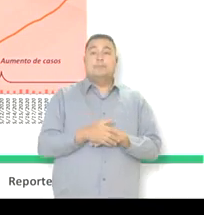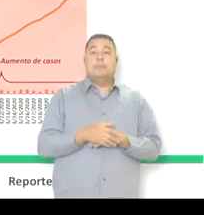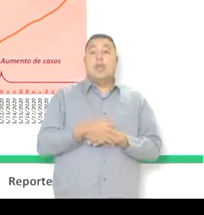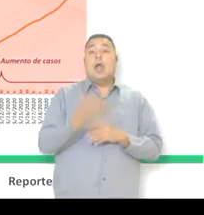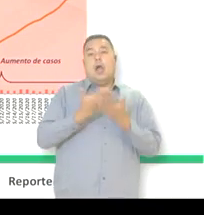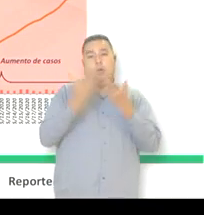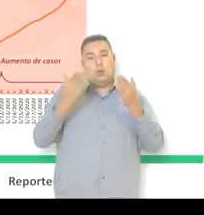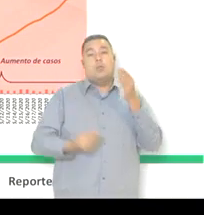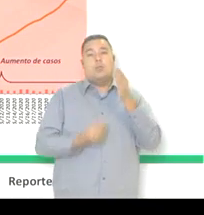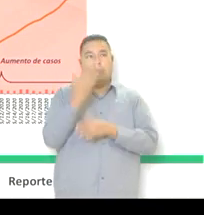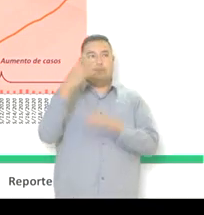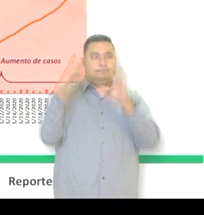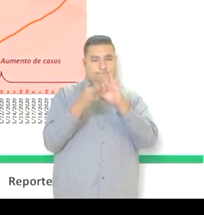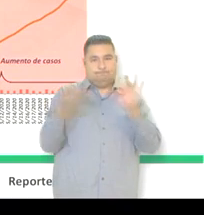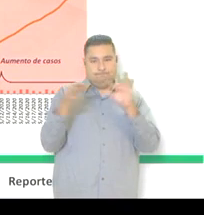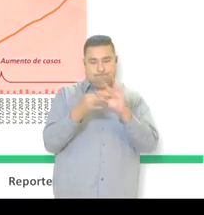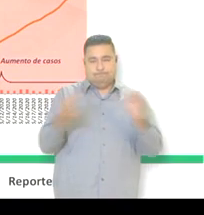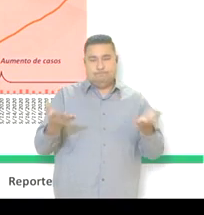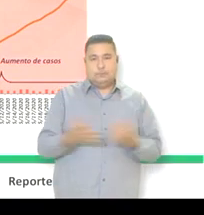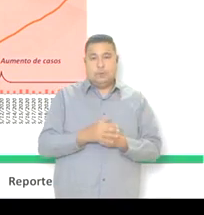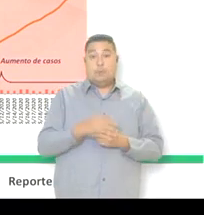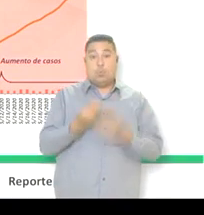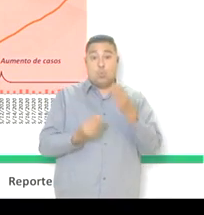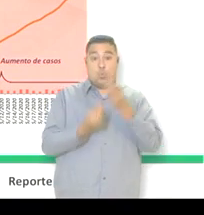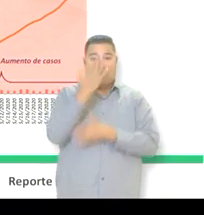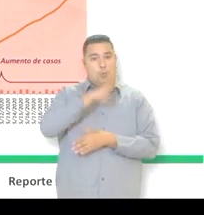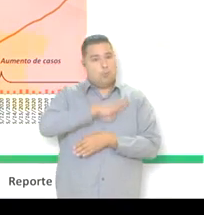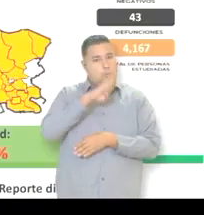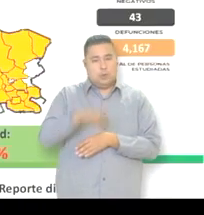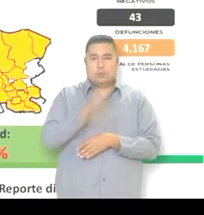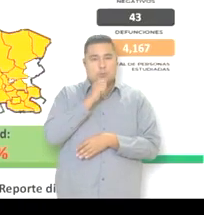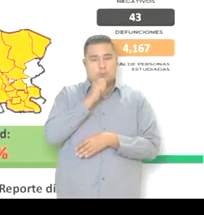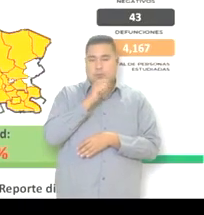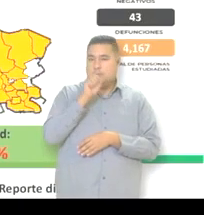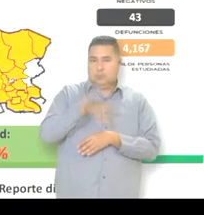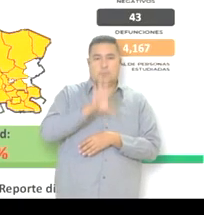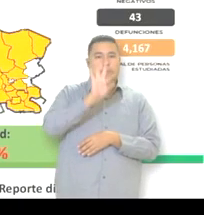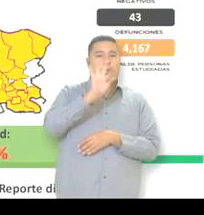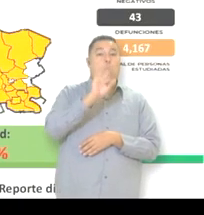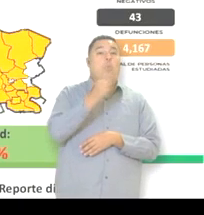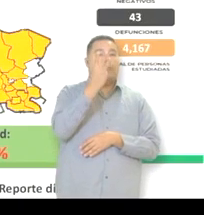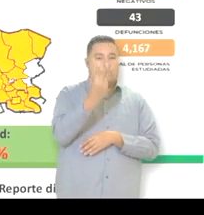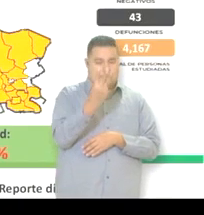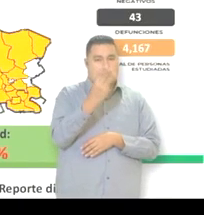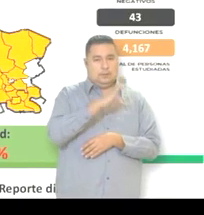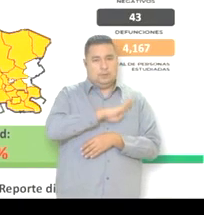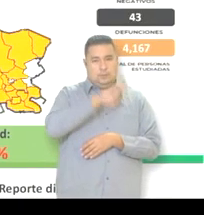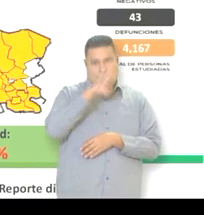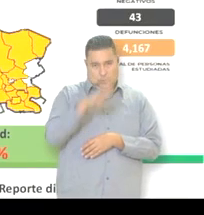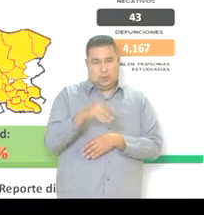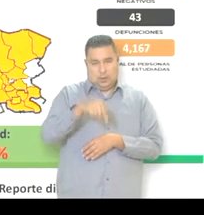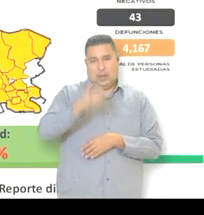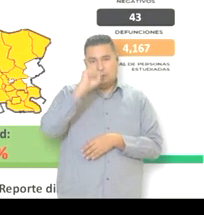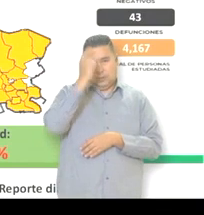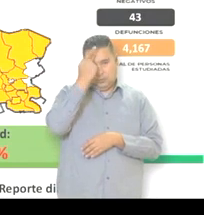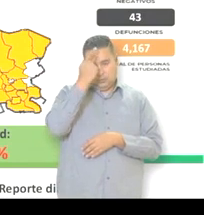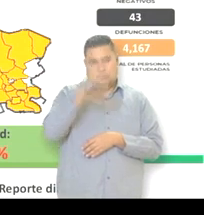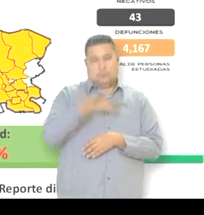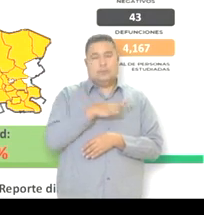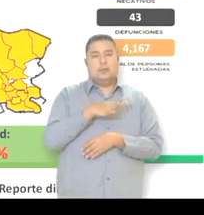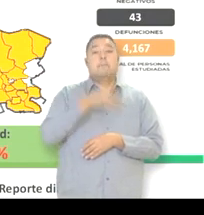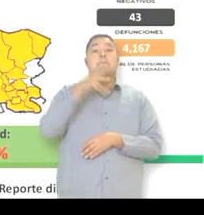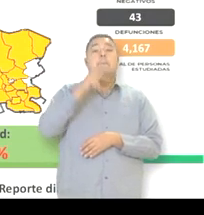nuevos datos, pues hoy no tenemos nuevas defunciones, seguimos con 43 lamentables defunciones aquí en San Luis